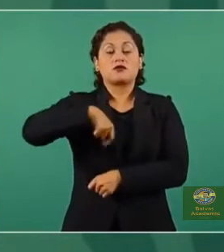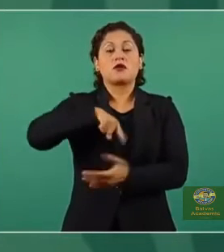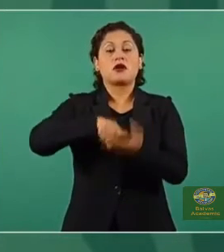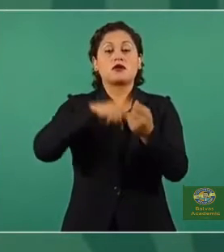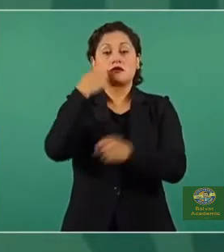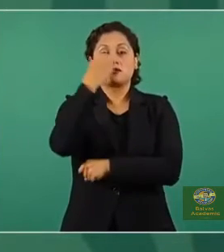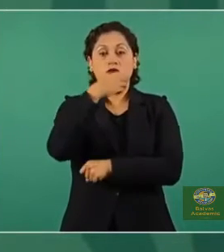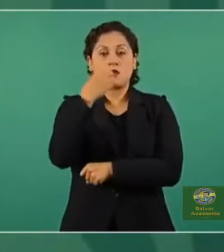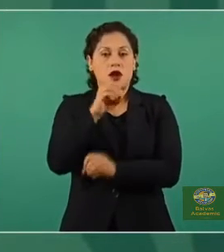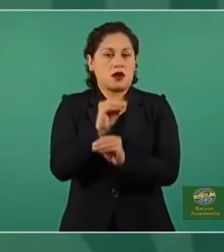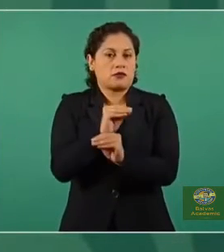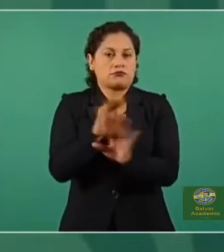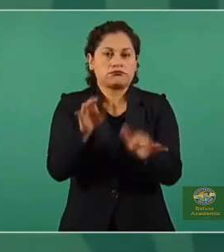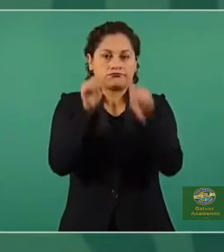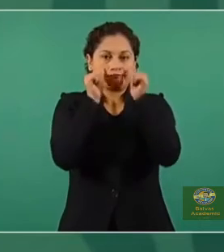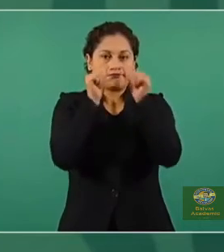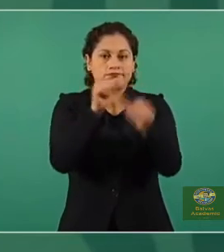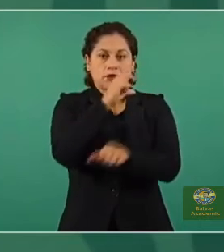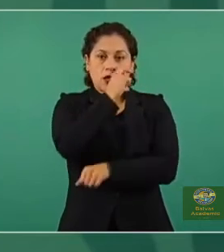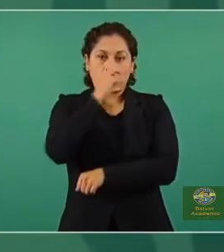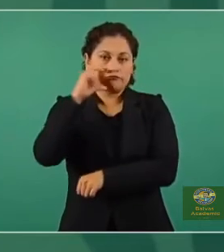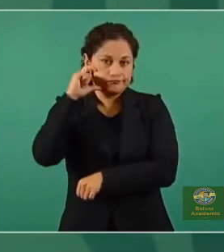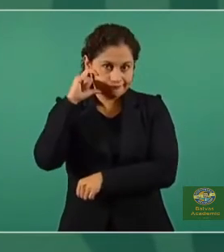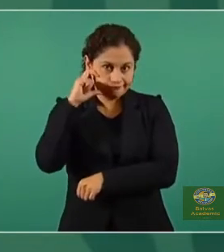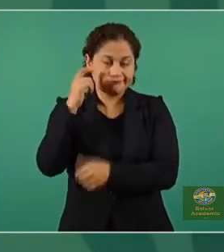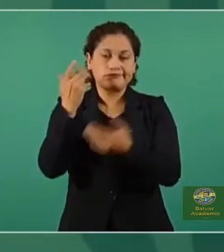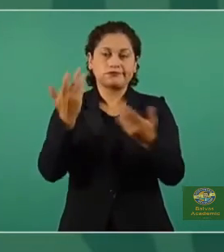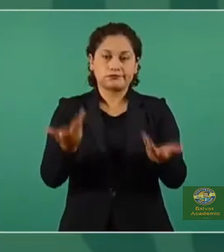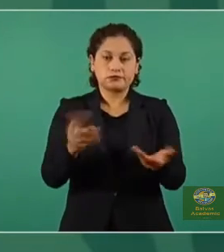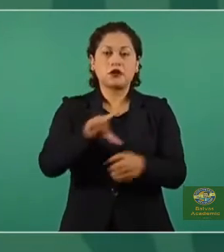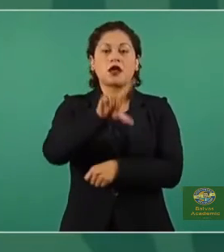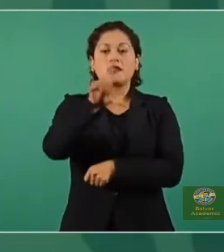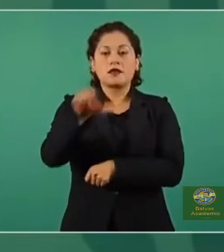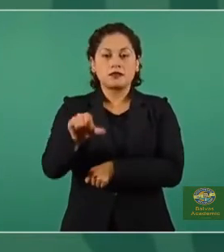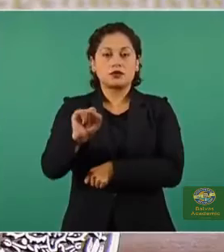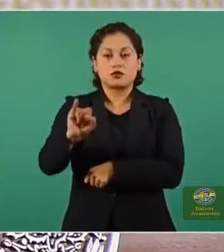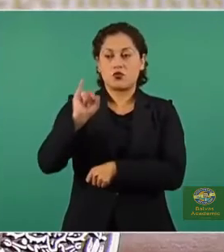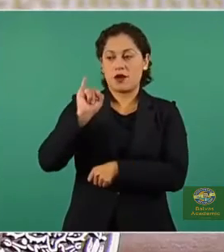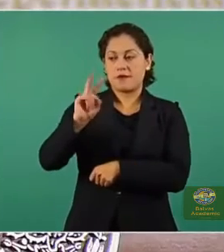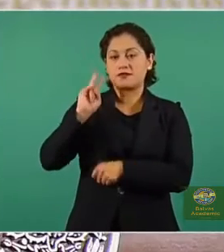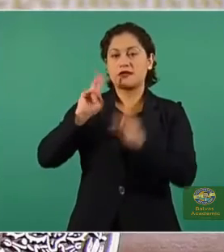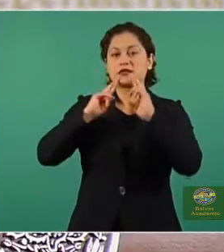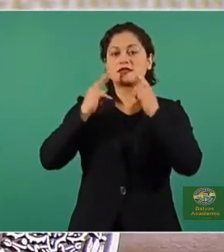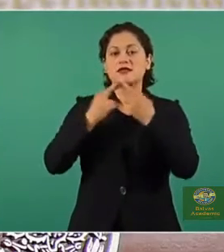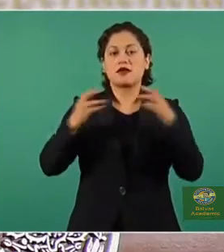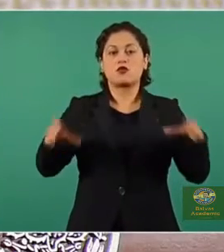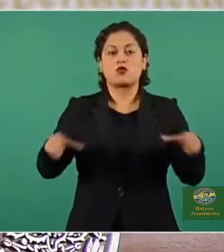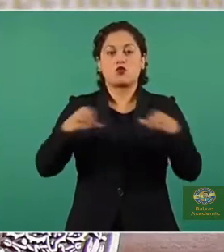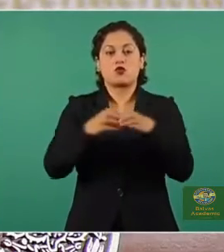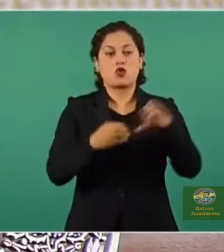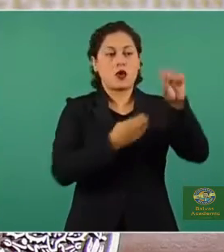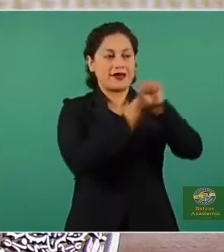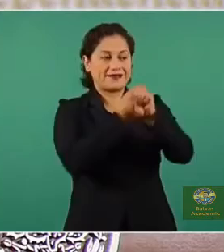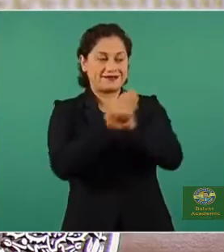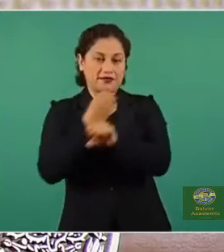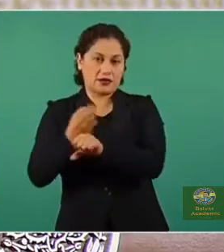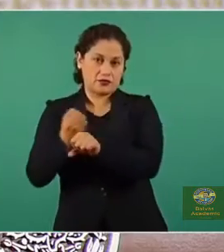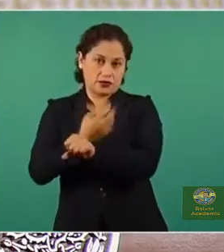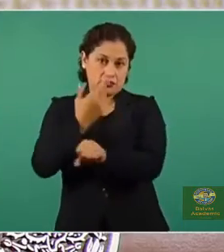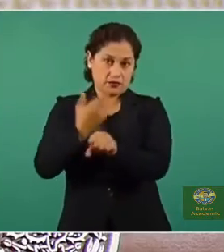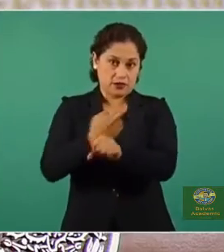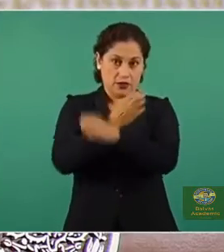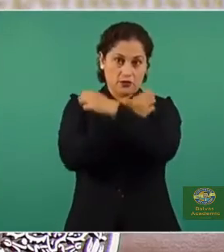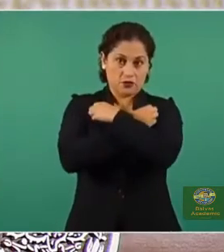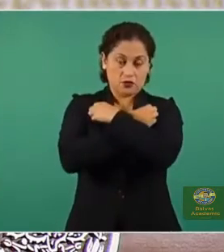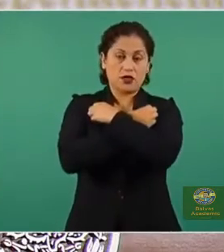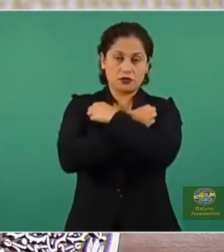cubreboca. Cuando se hace el análisis con los secretarios de Educación de los diferentes estados, que fue el viernes, yo recuerdo que